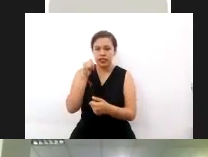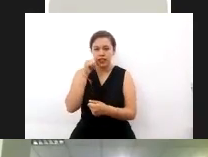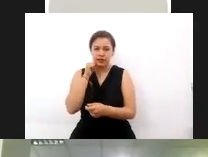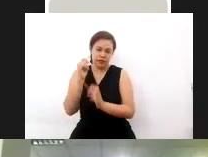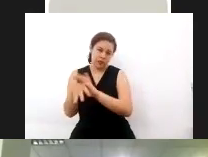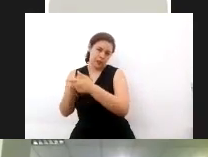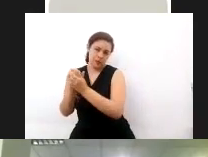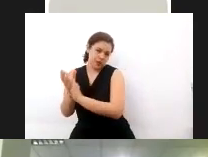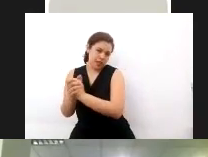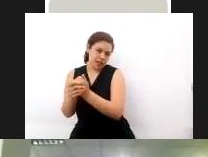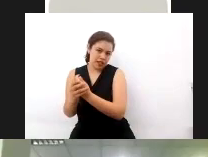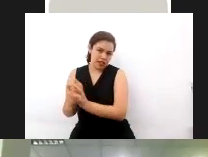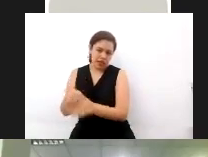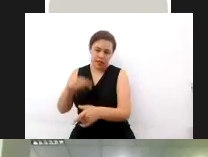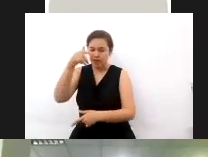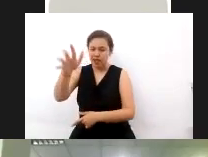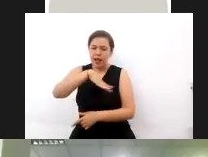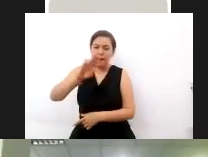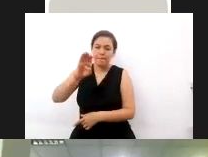manos para este tipo de población.